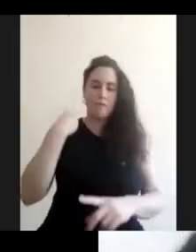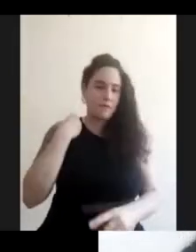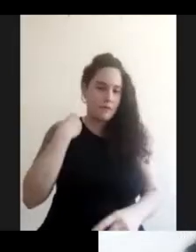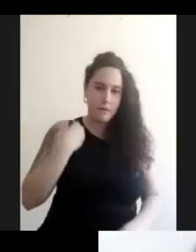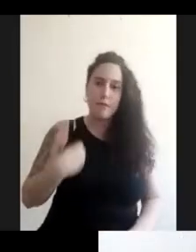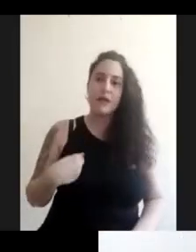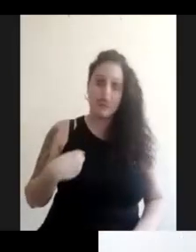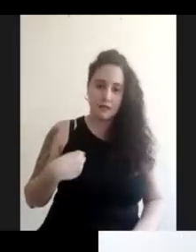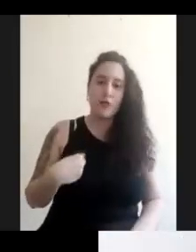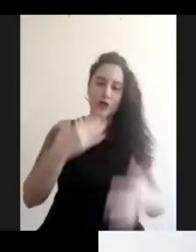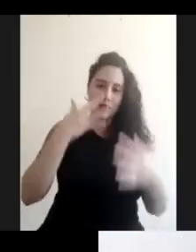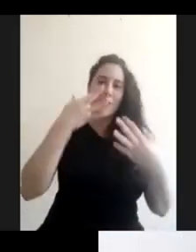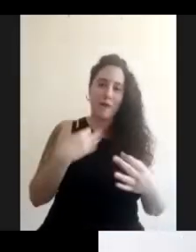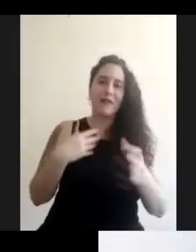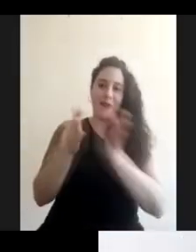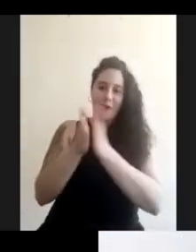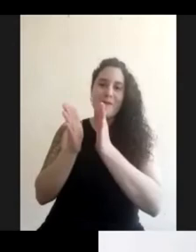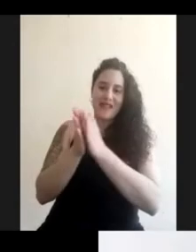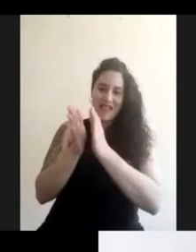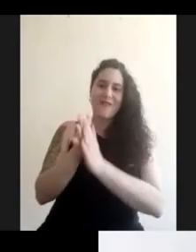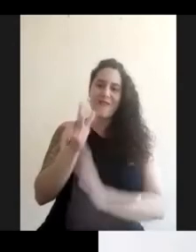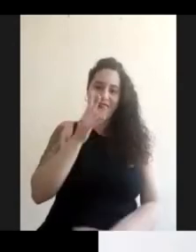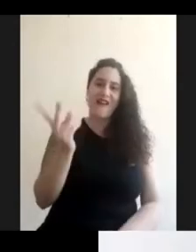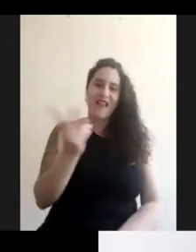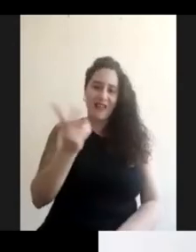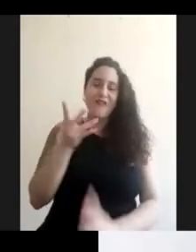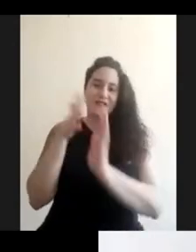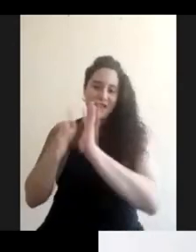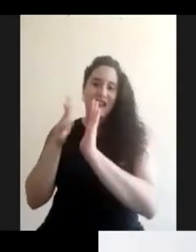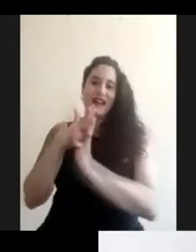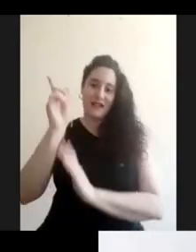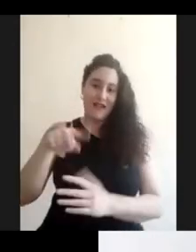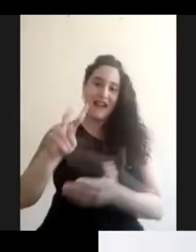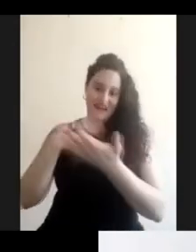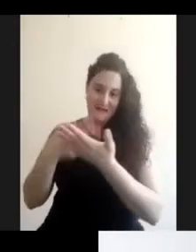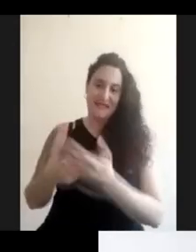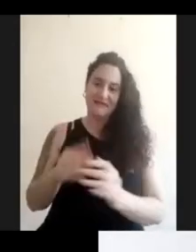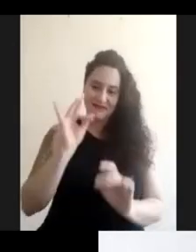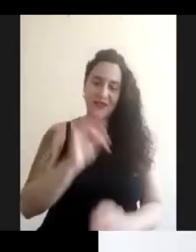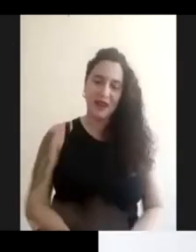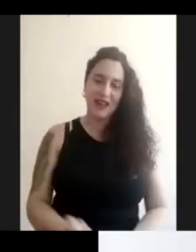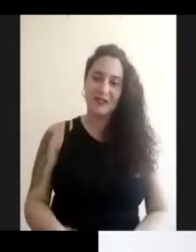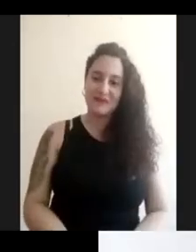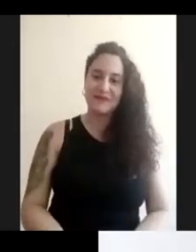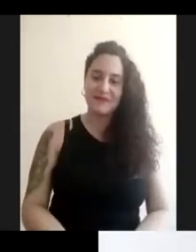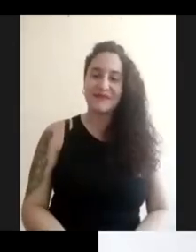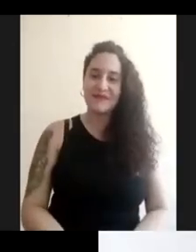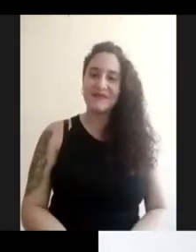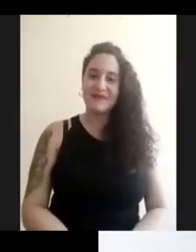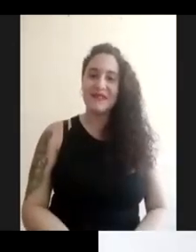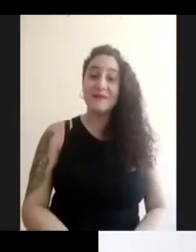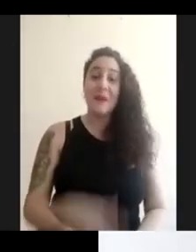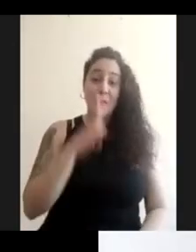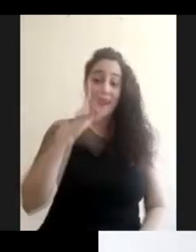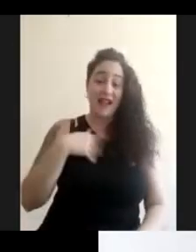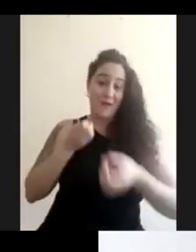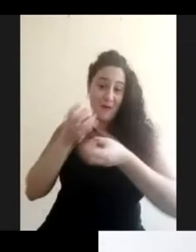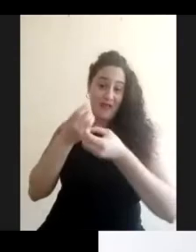eso seguramente lo comentará la compañera intérprete. Pues, a menos que nos cuente ella un poquito